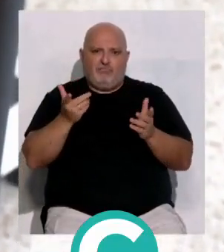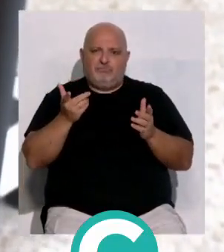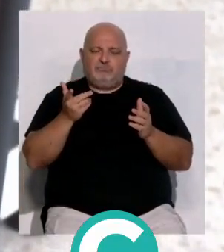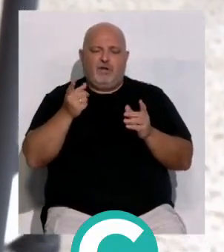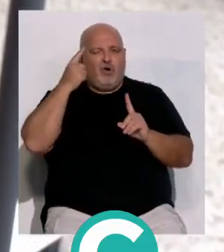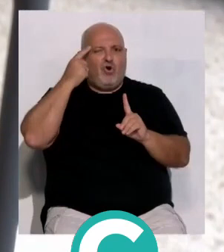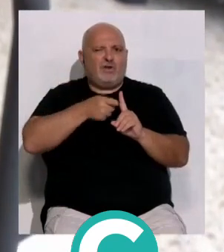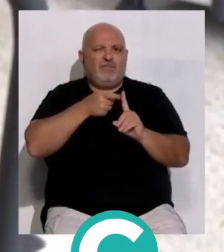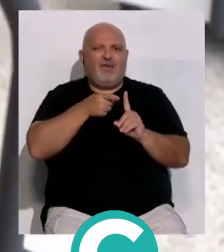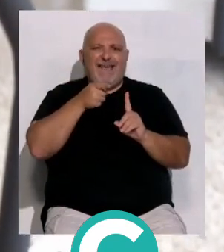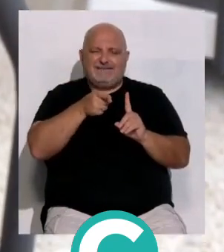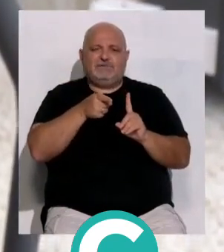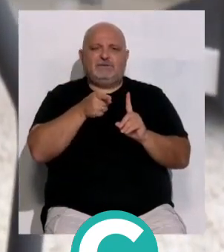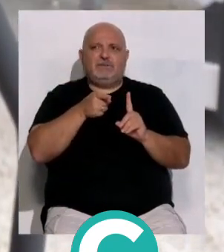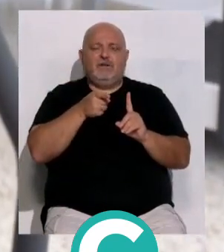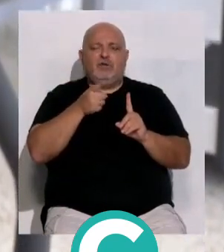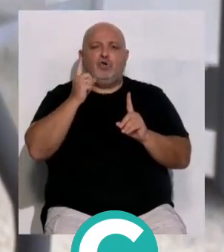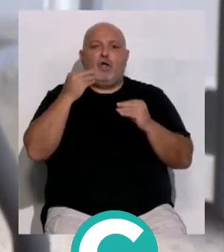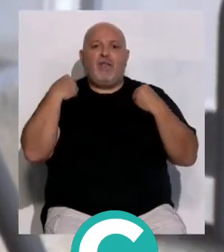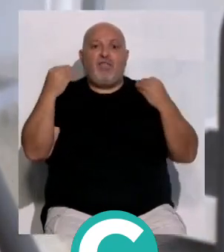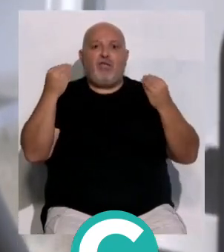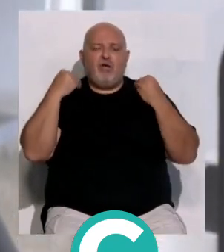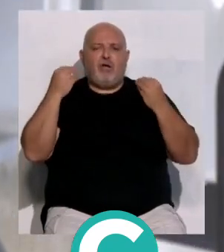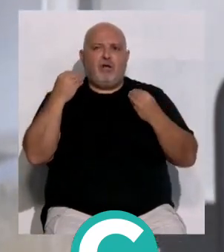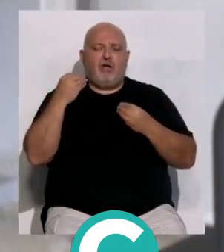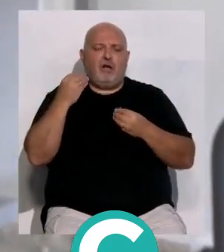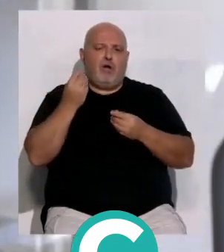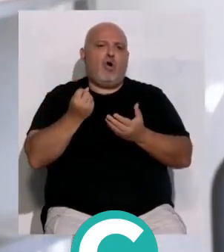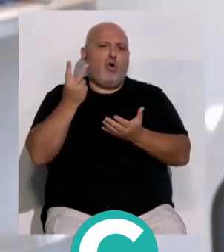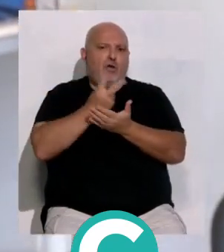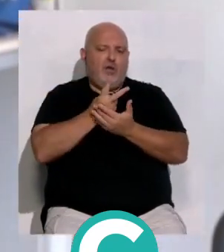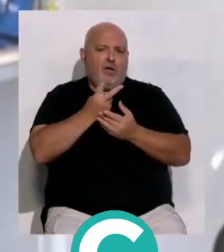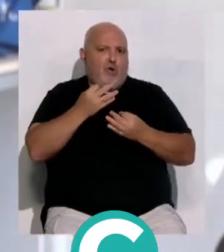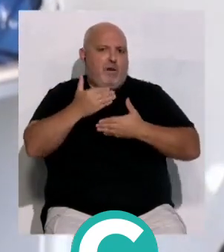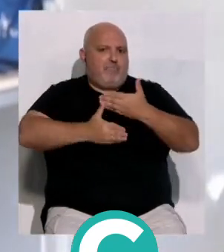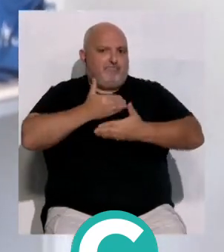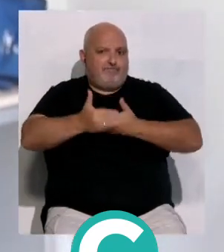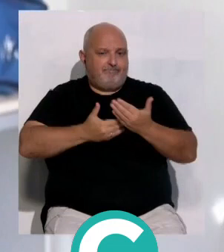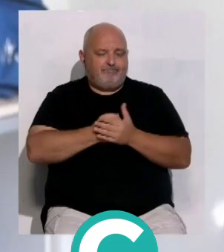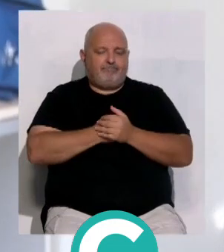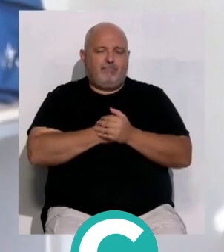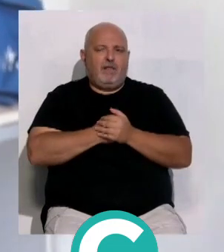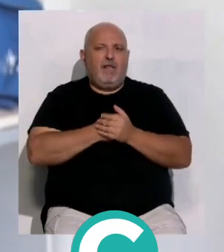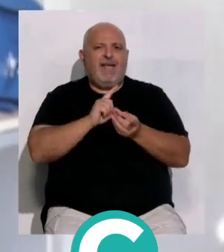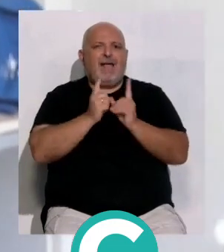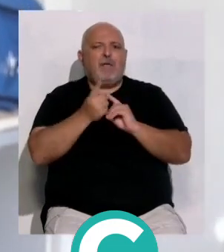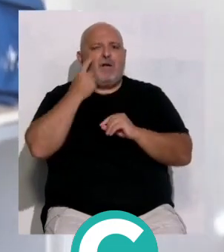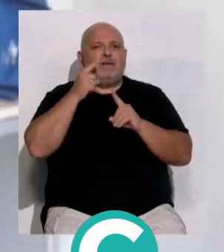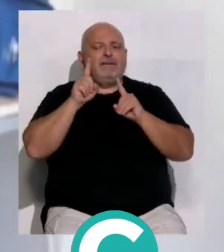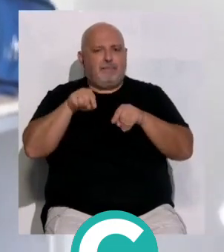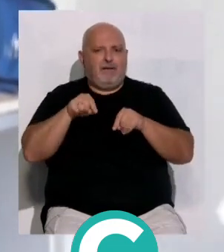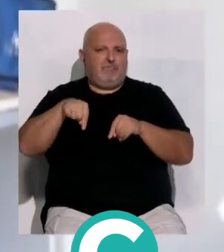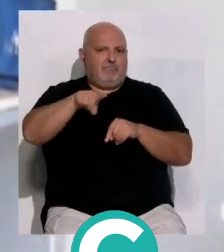Nuestro objetivo no solamente es que a través del ejercicio consigan reinsertarse y consiga volver a la normalidad, sino que cambien los hábitos de